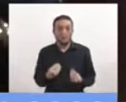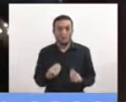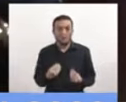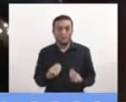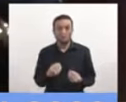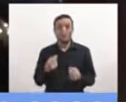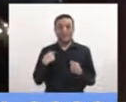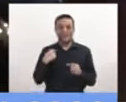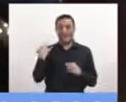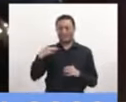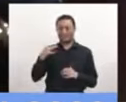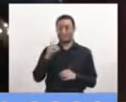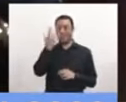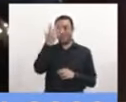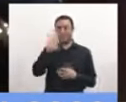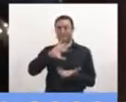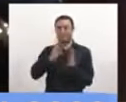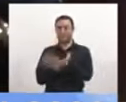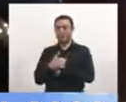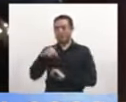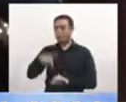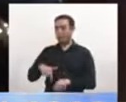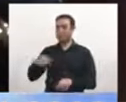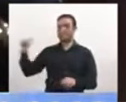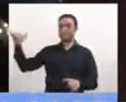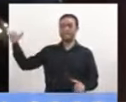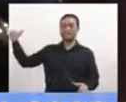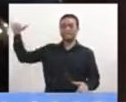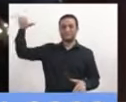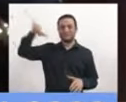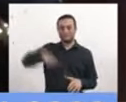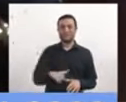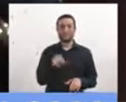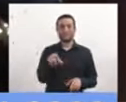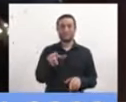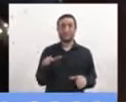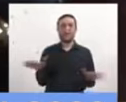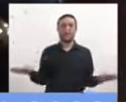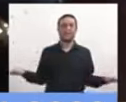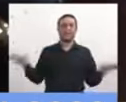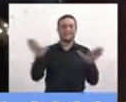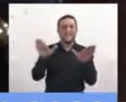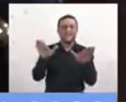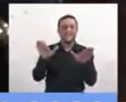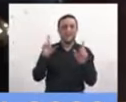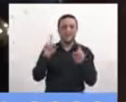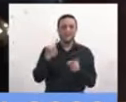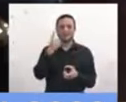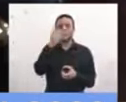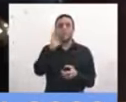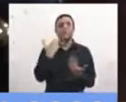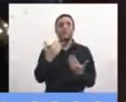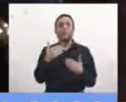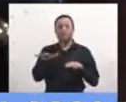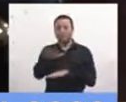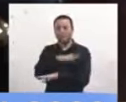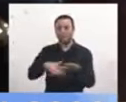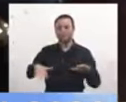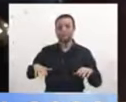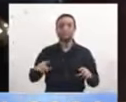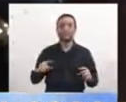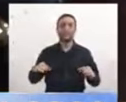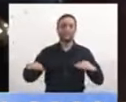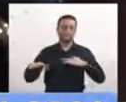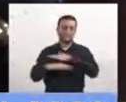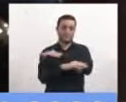del Gobierno Nacional. Lo que hizo la Ciudad de Buenos Aires es organizar a los que llegaban de distintas provincias, porque los que viajaban afuera no son